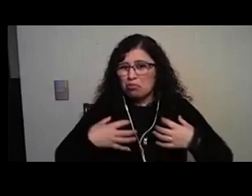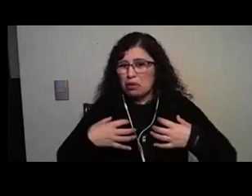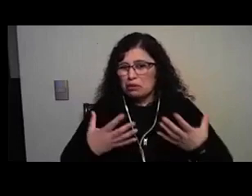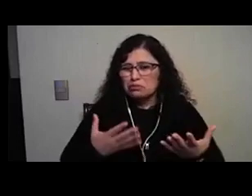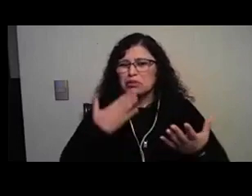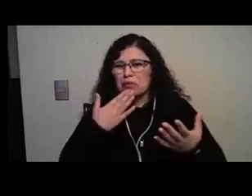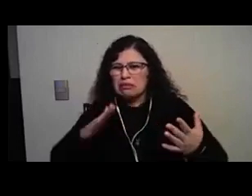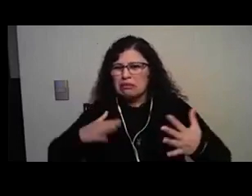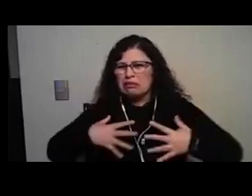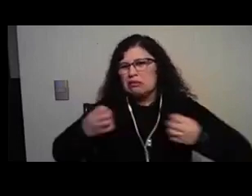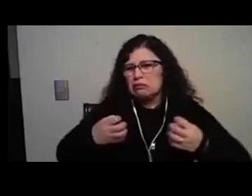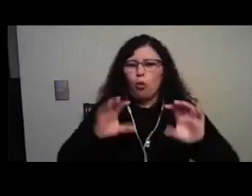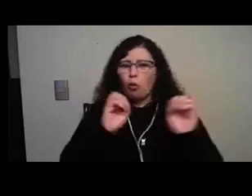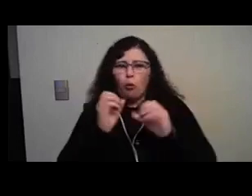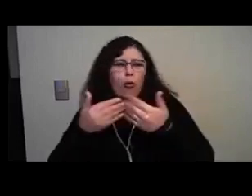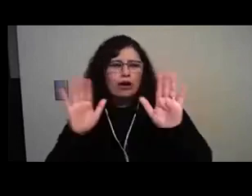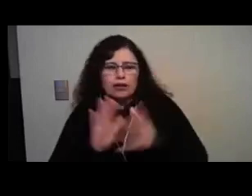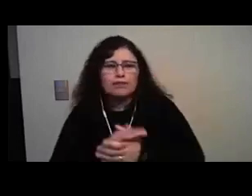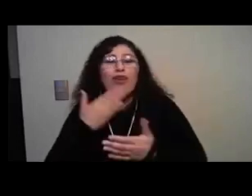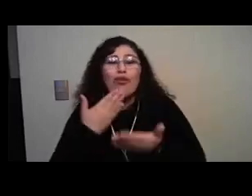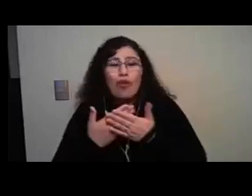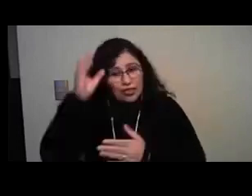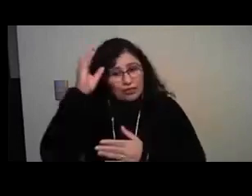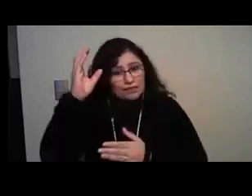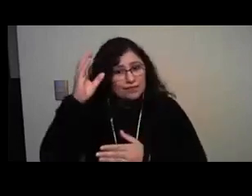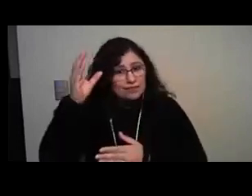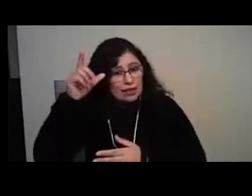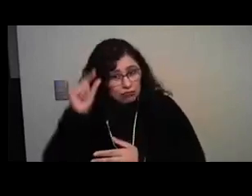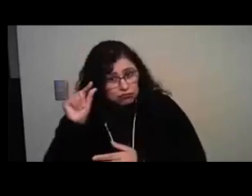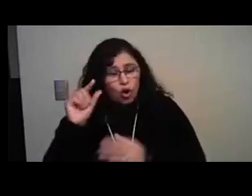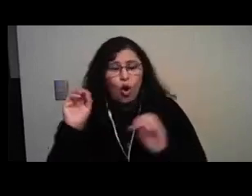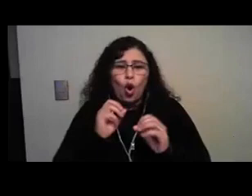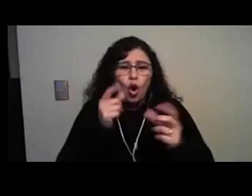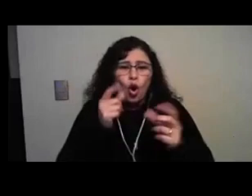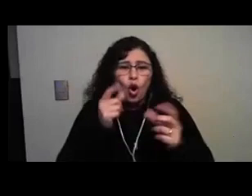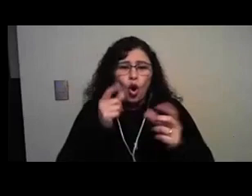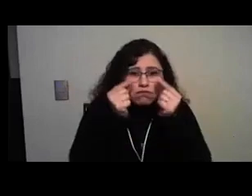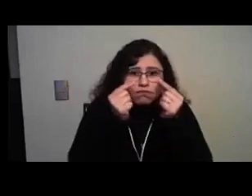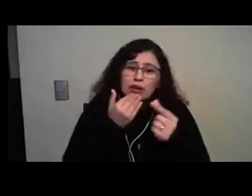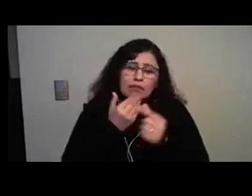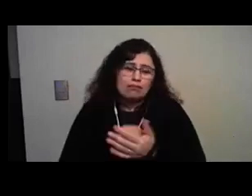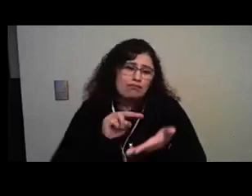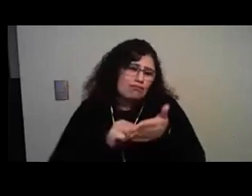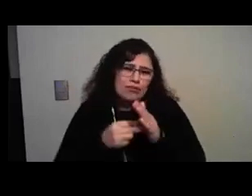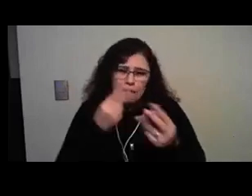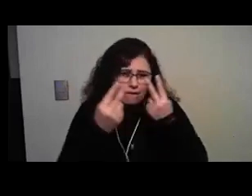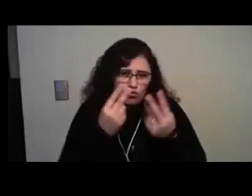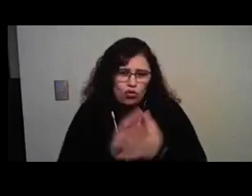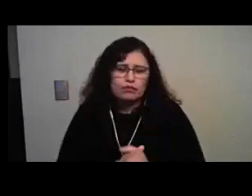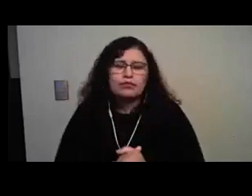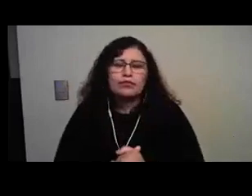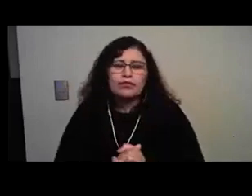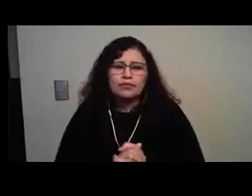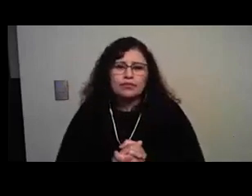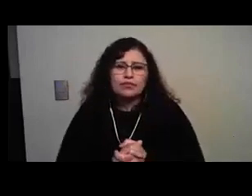deterioro cognitivo o ya hay déficit visual, ¿ya? Ah, eso. Y lo que